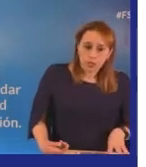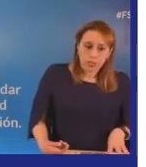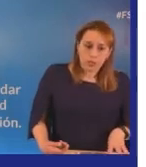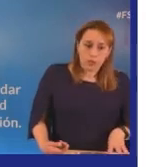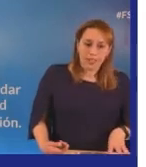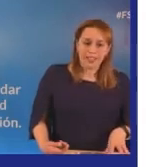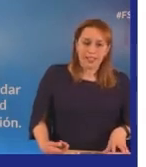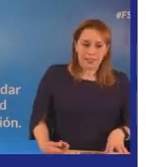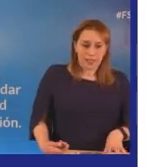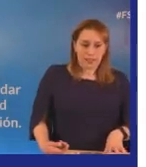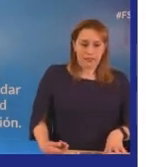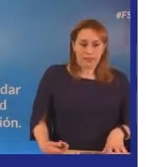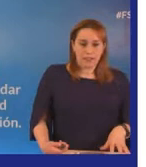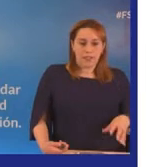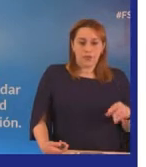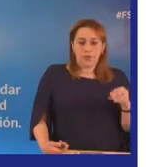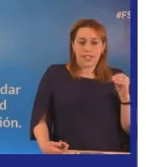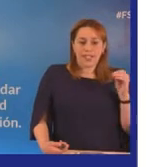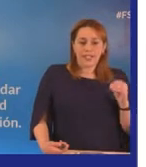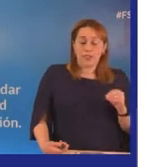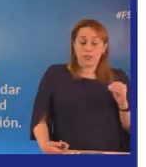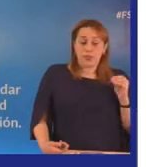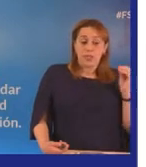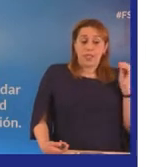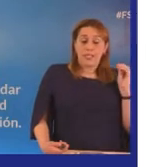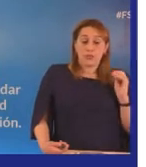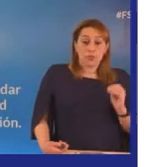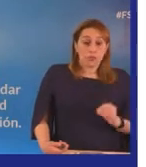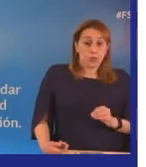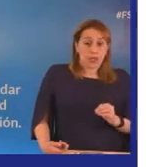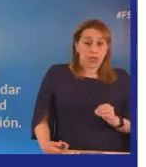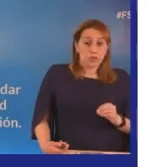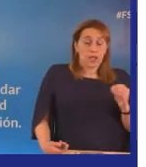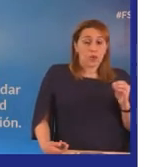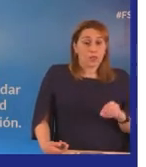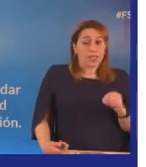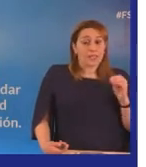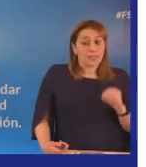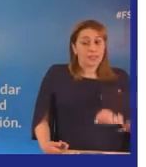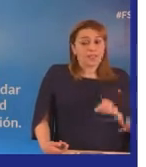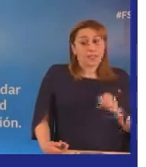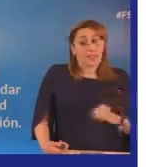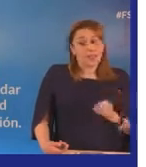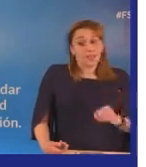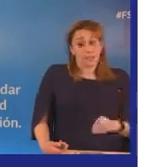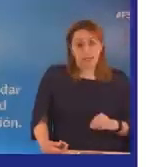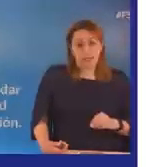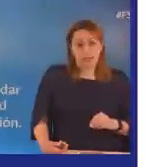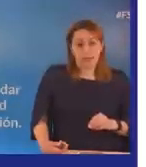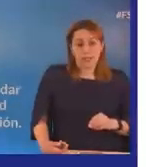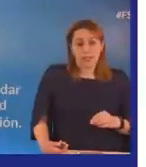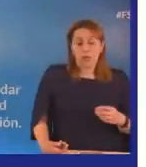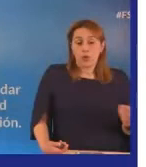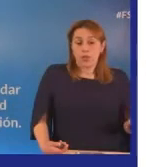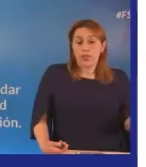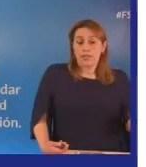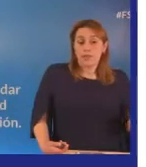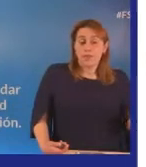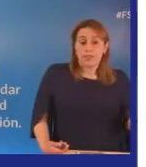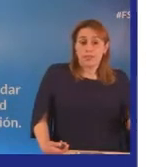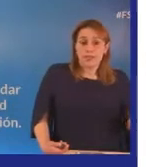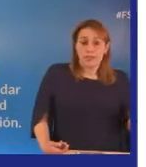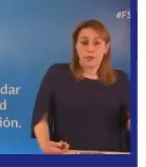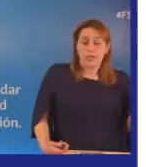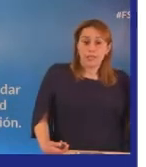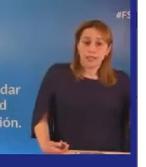funcionamiento cognitivo en general. Son ejercicios estructurados acorde a las necesidades del paciente. Lo ideal es que